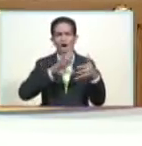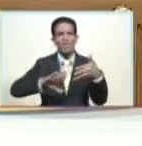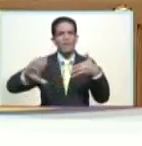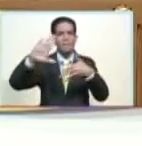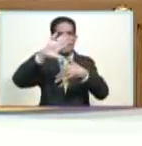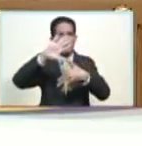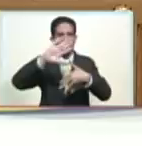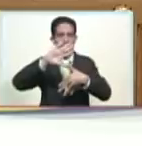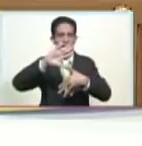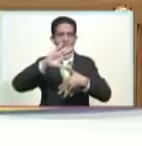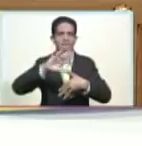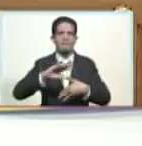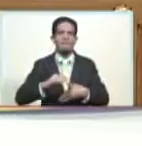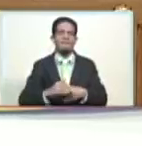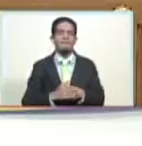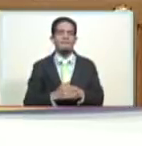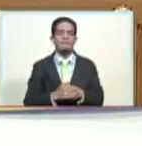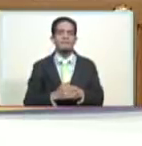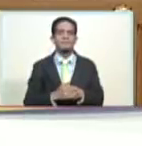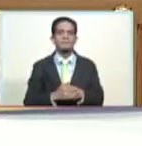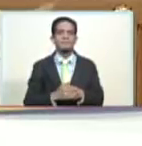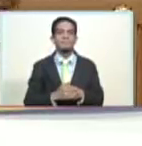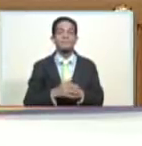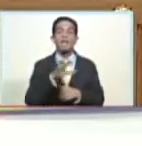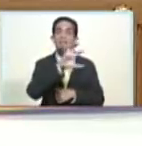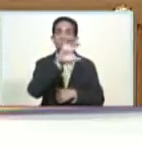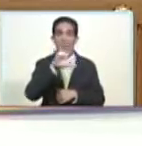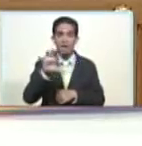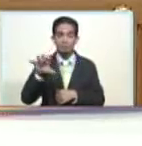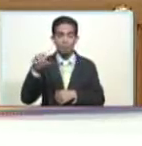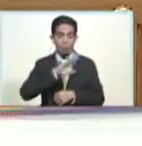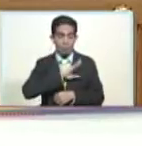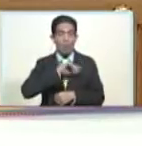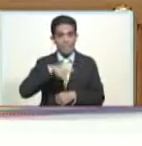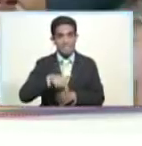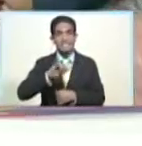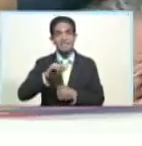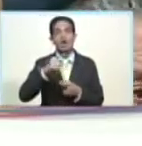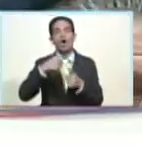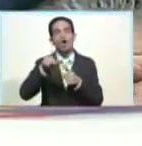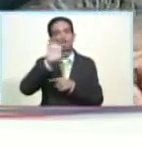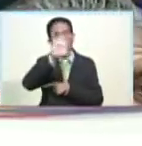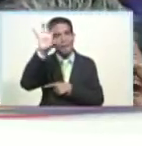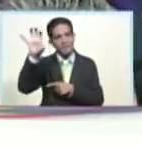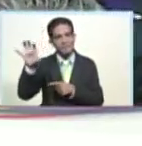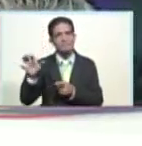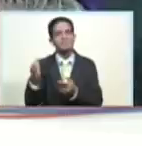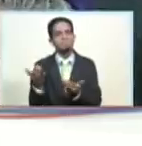Caribe. Las empresas nacionales, internacionales, vamos.